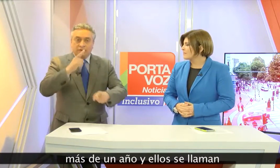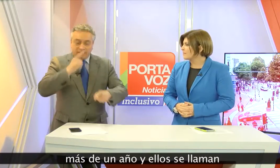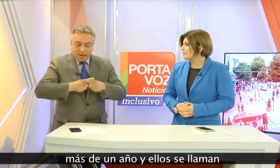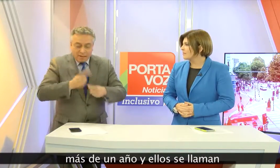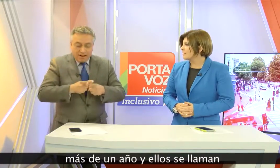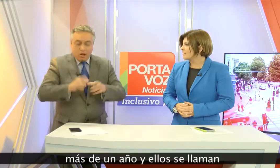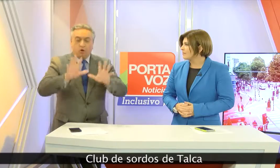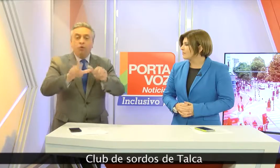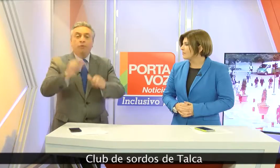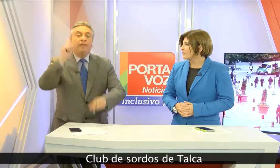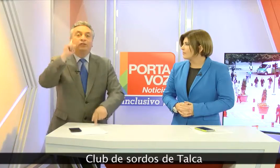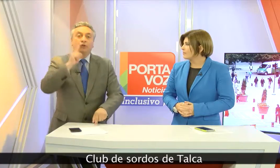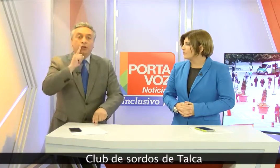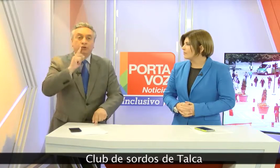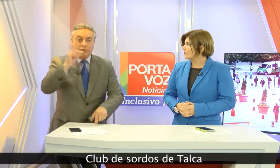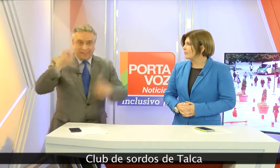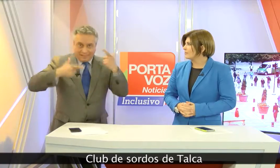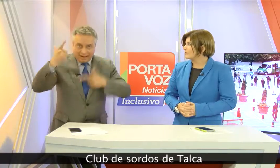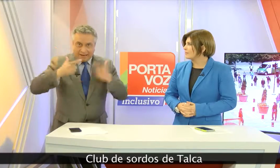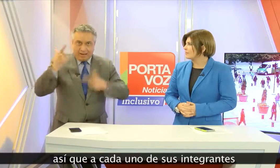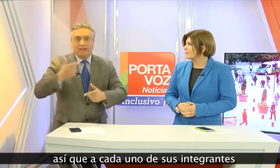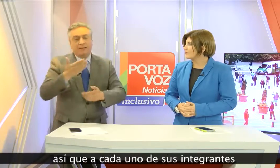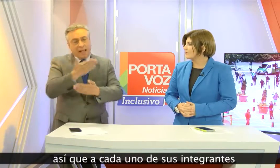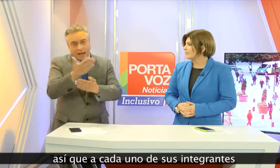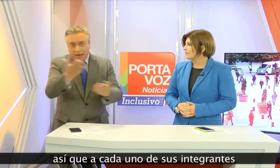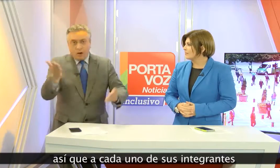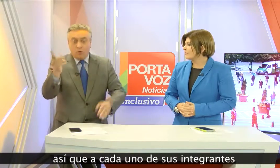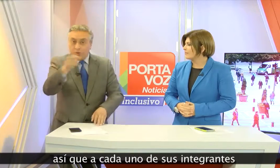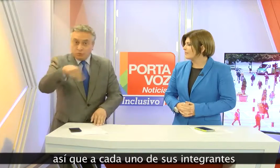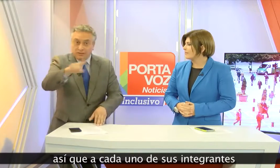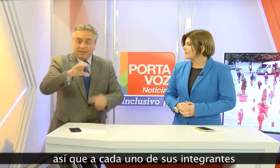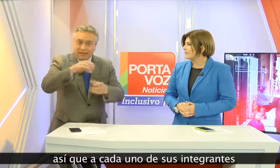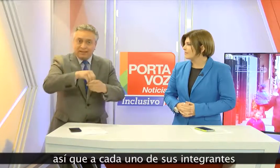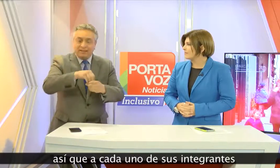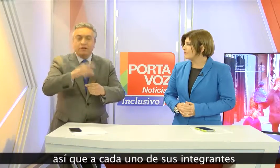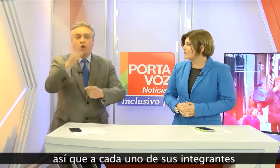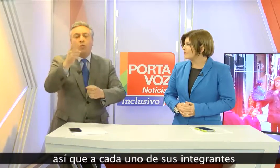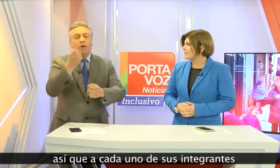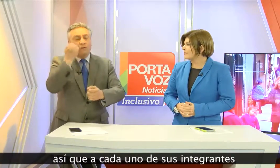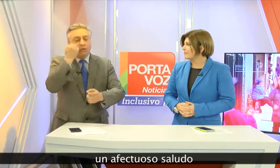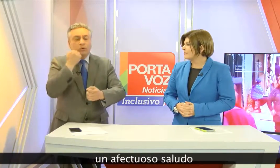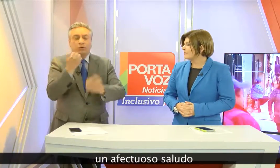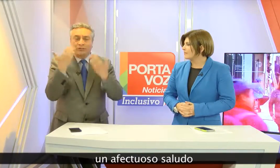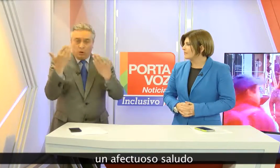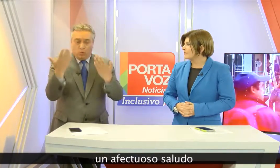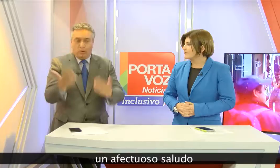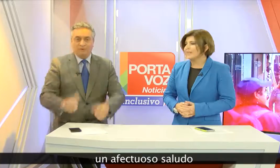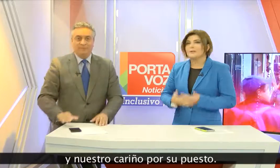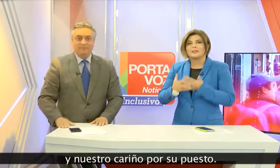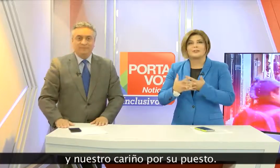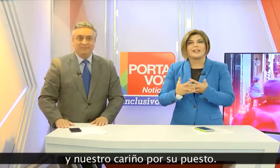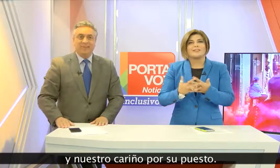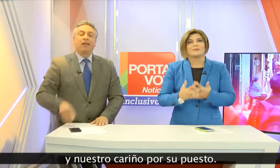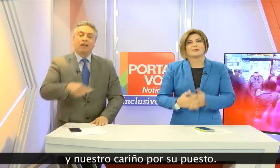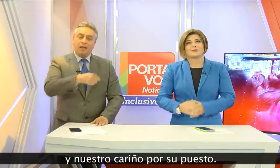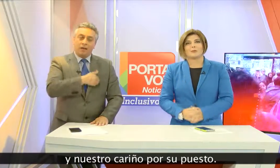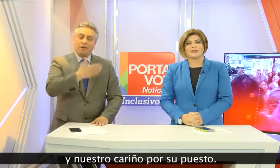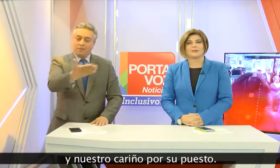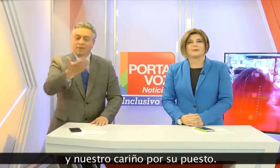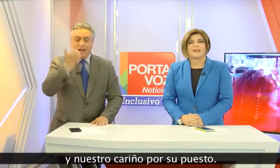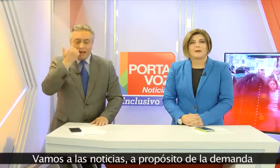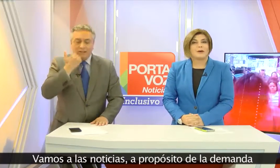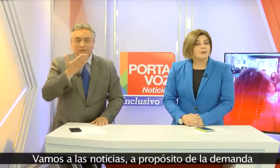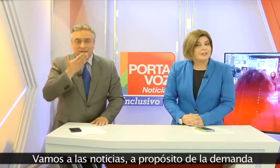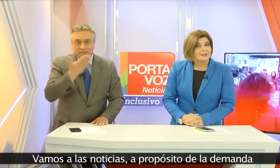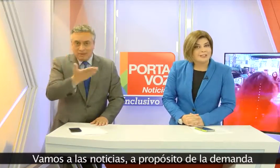y ellos se llaman Club de Sordos de Talca. Así que a cada uno de sus integrantes, un afectuoso saludo. Y nuestro cariño, por